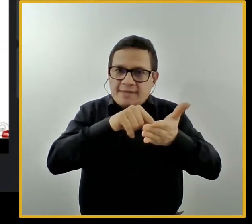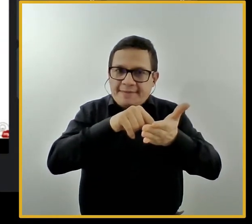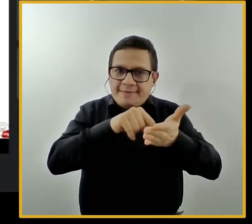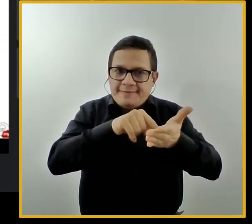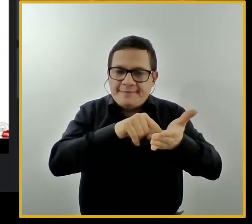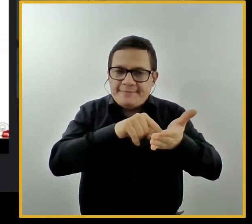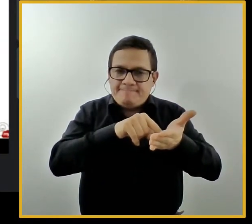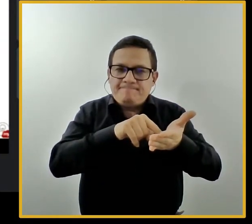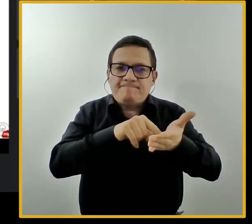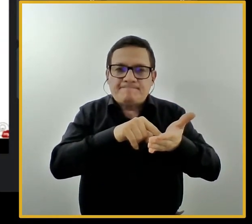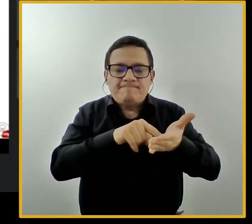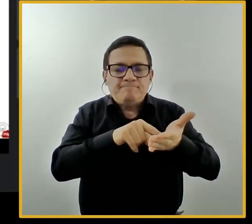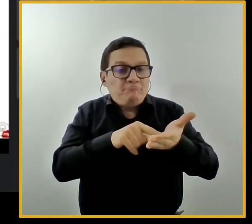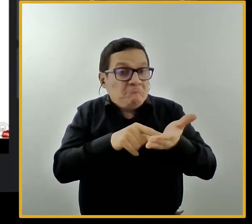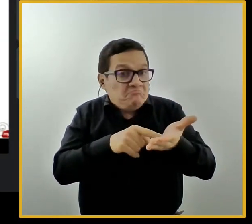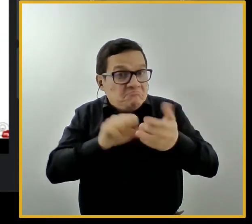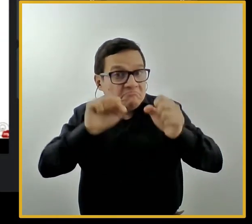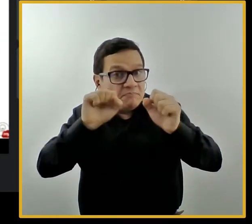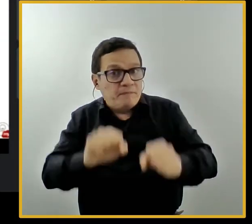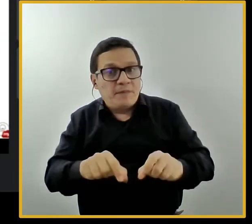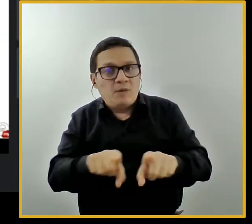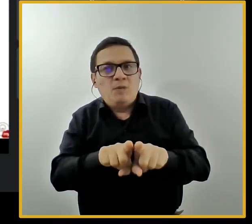poder hacer,